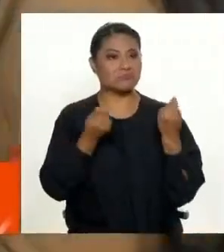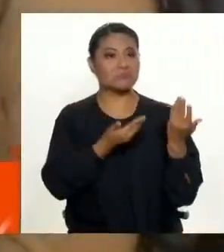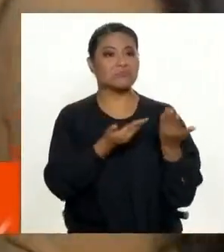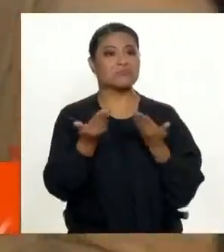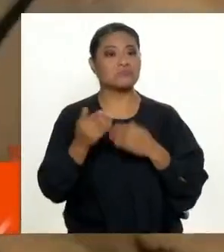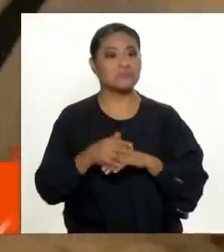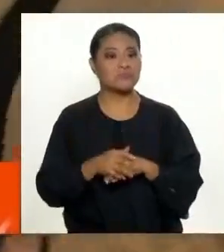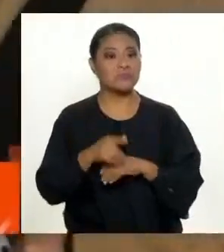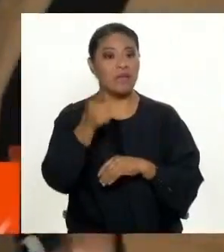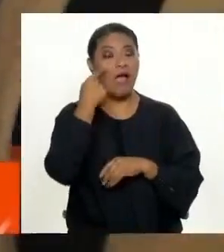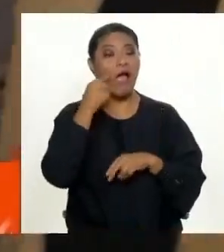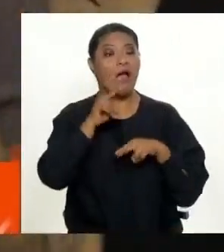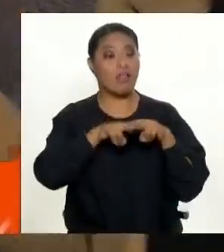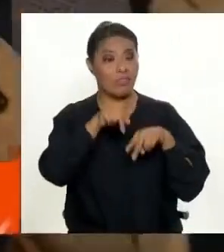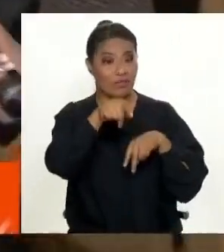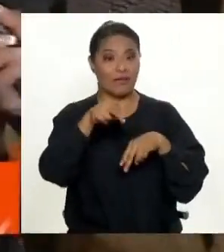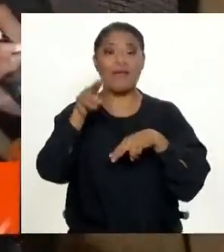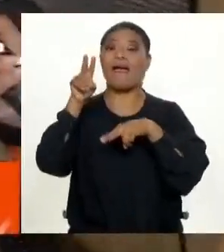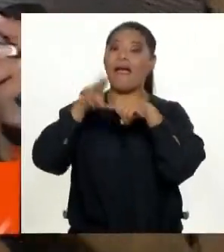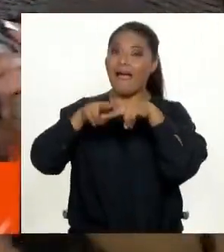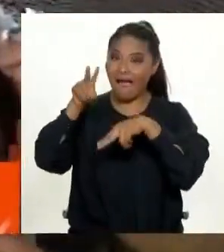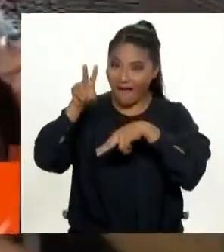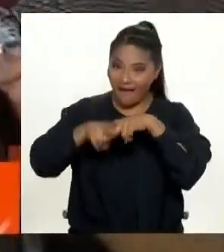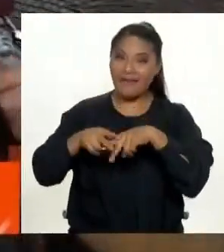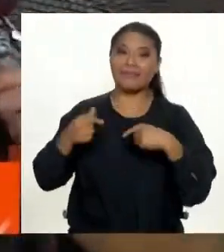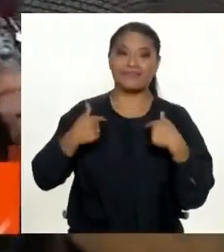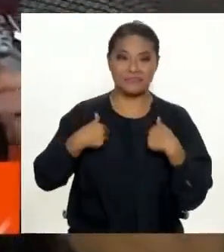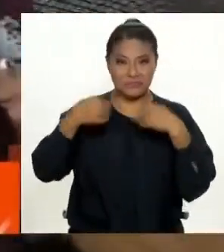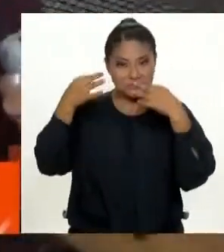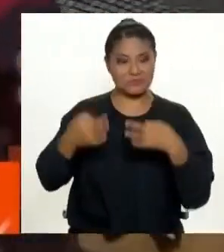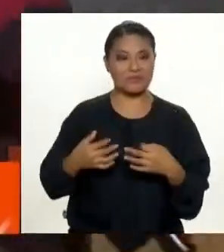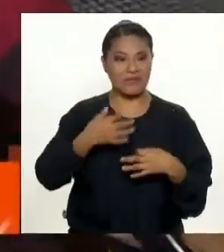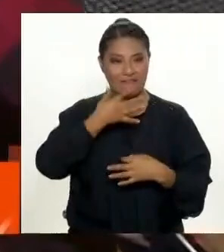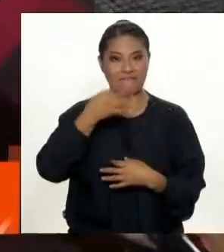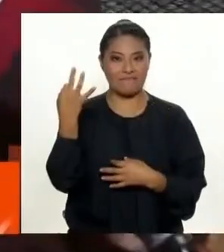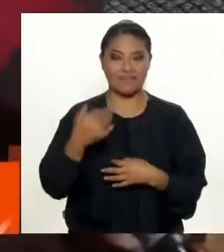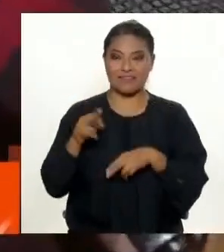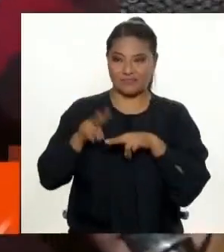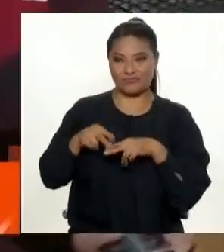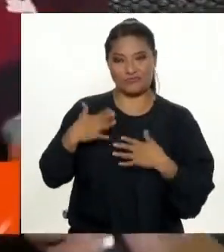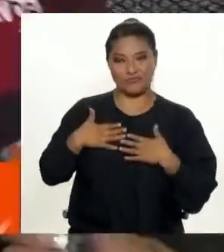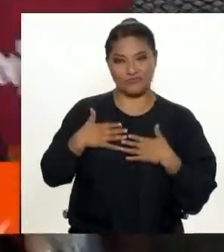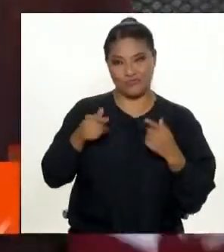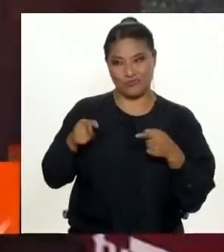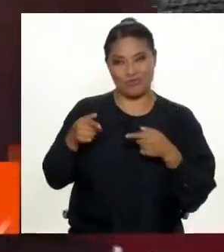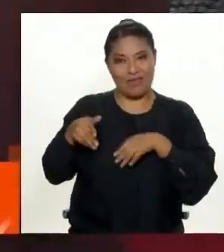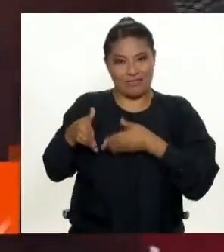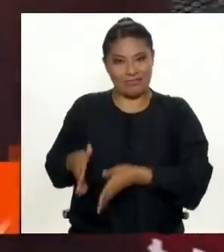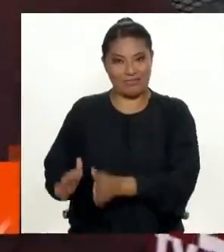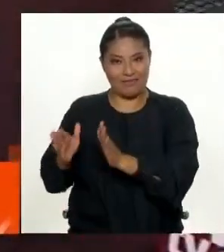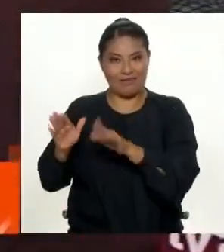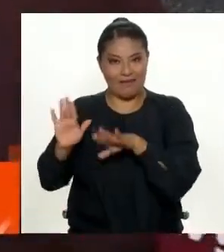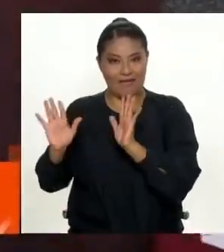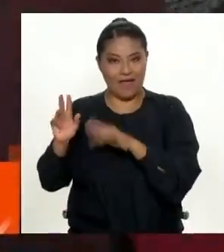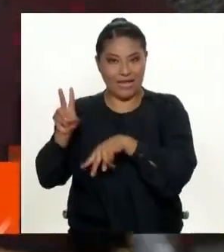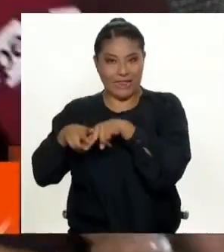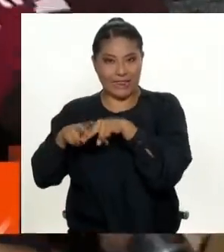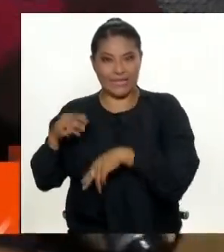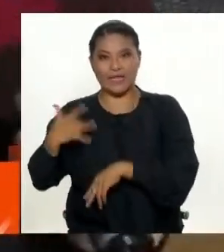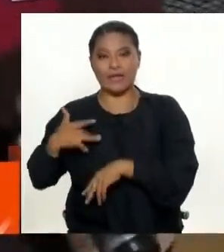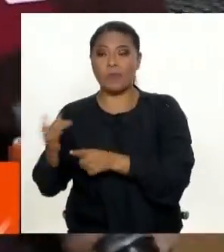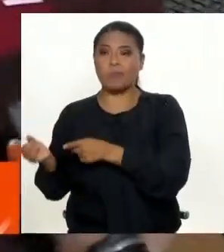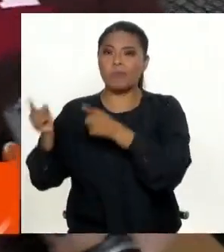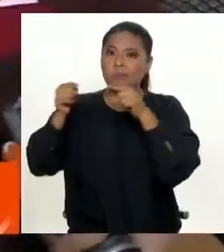Somos argentinos. ¿Argentina? Somos argentinos. Sí, la verdad que estamos admirados de esto. ¿Ustedes conocían ya de la festividad del Inti